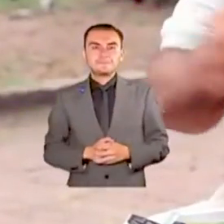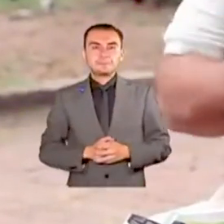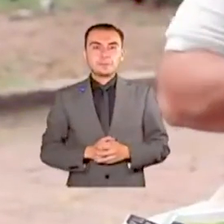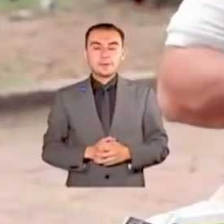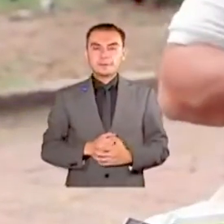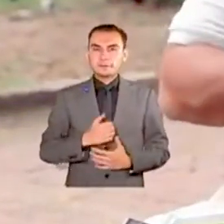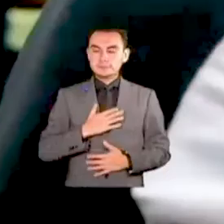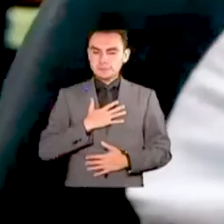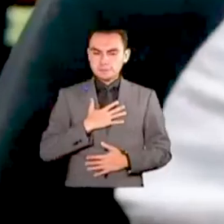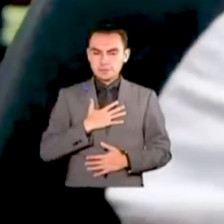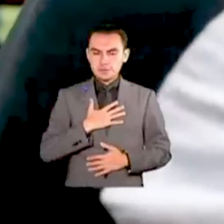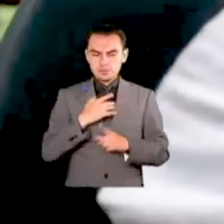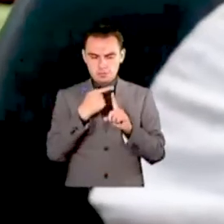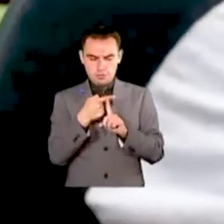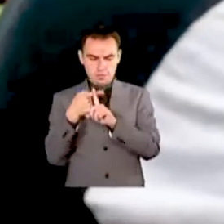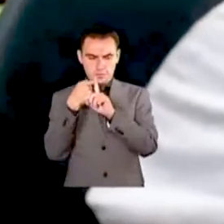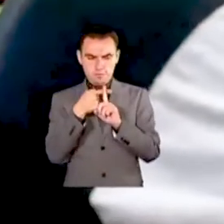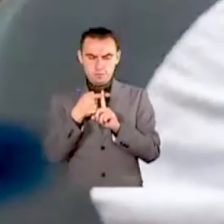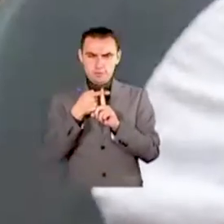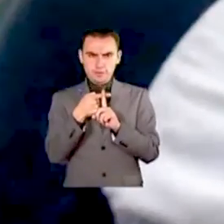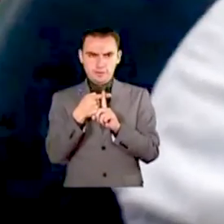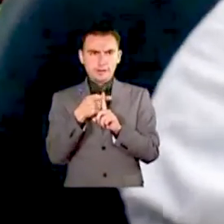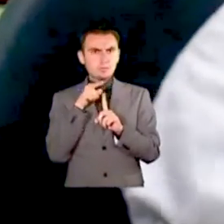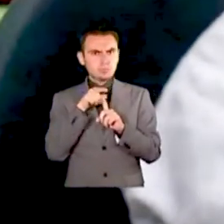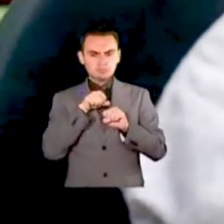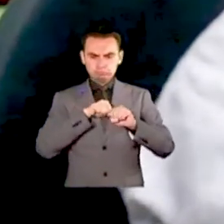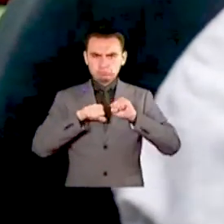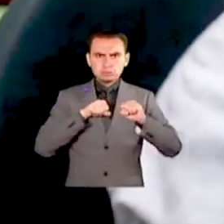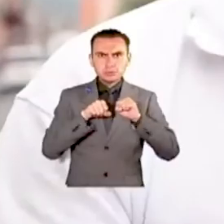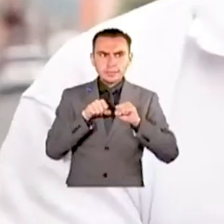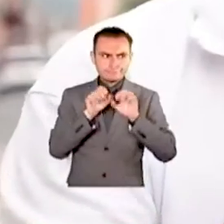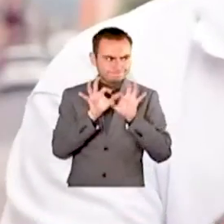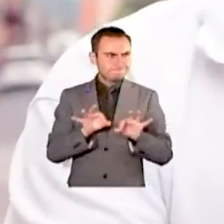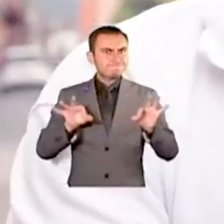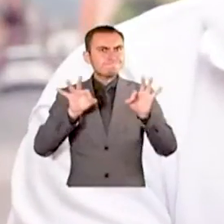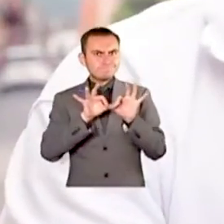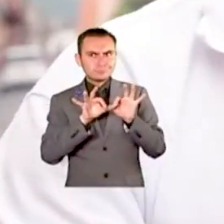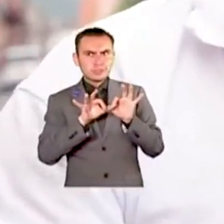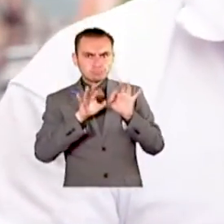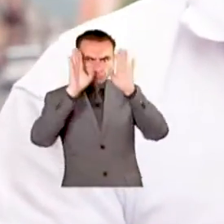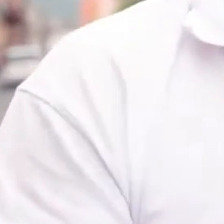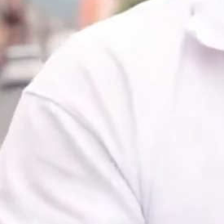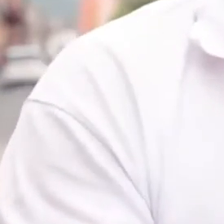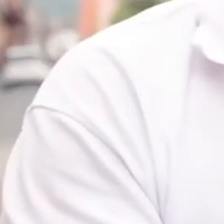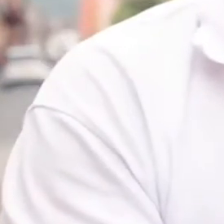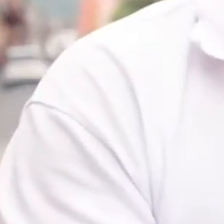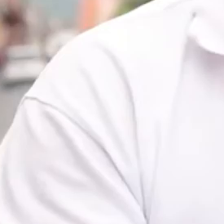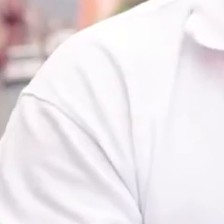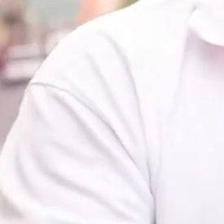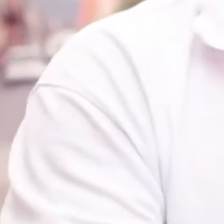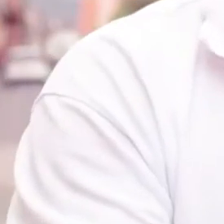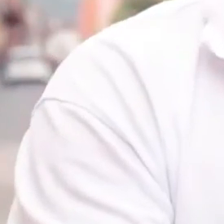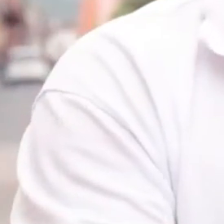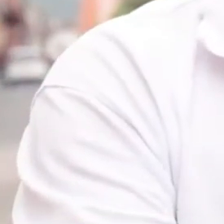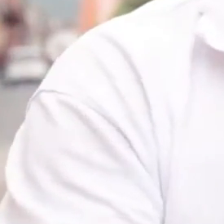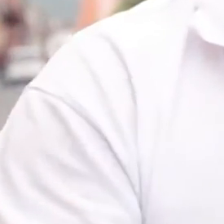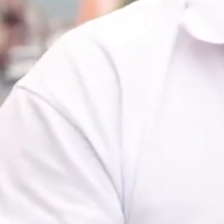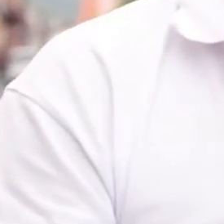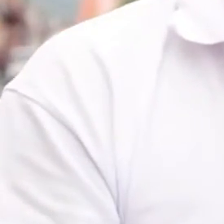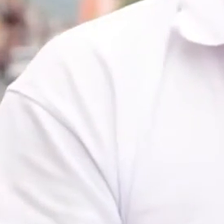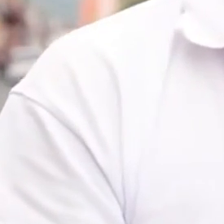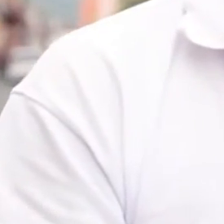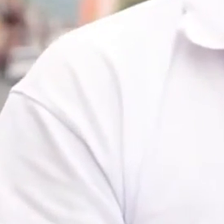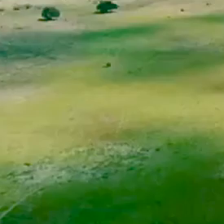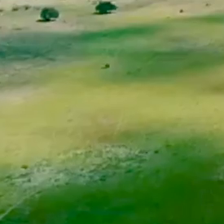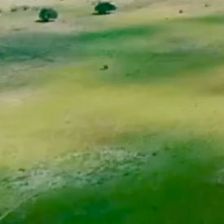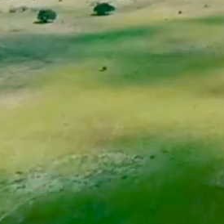la Procuraduría ha sido el eje principal. Hay una institución que nos cobija y nos hace valer